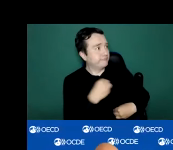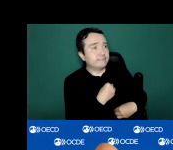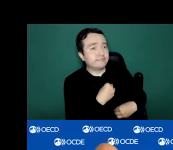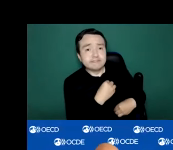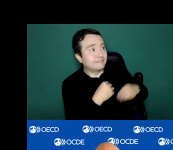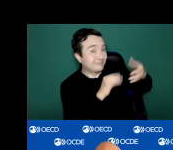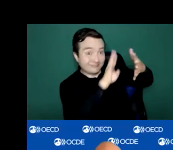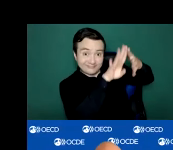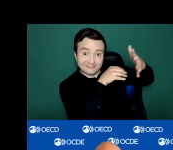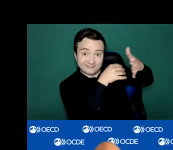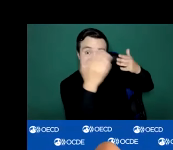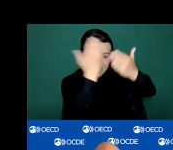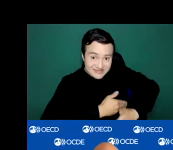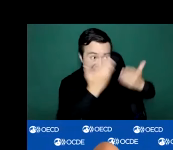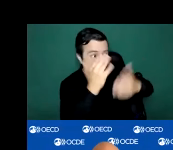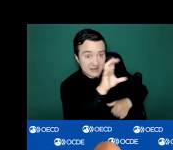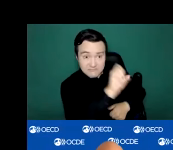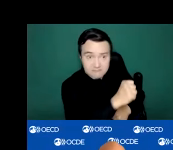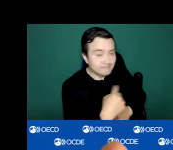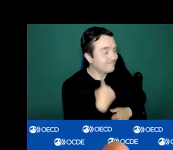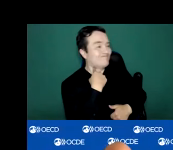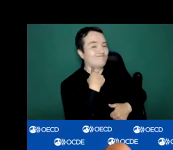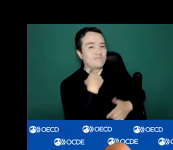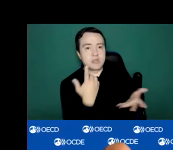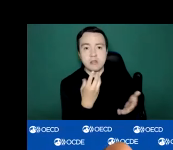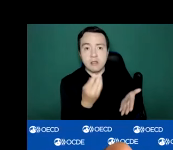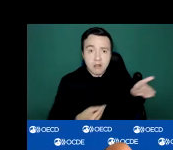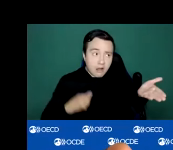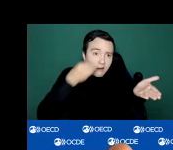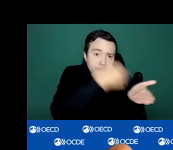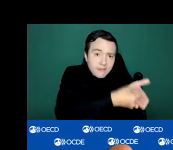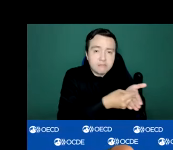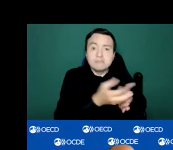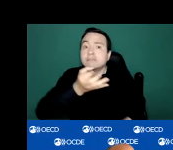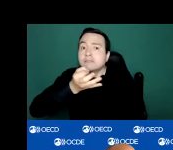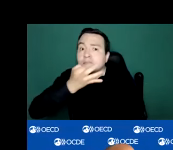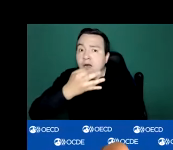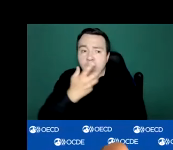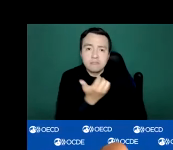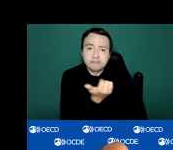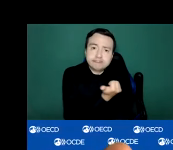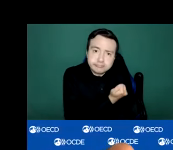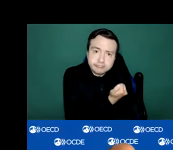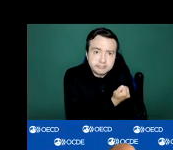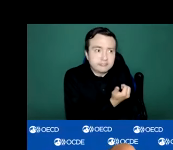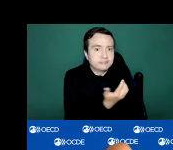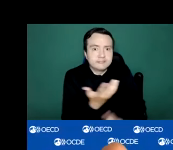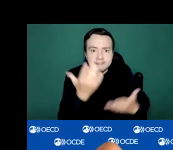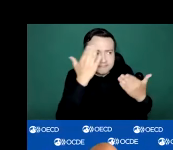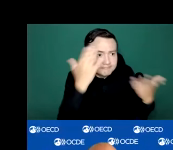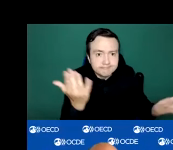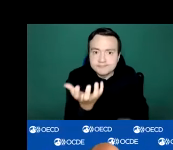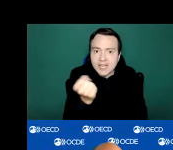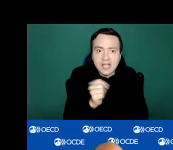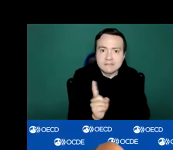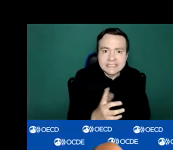recursos suficientes para pagar por algún medicamento, y aquí las diferencias están más marcadas. También hay